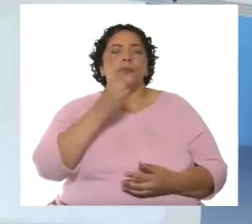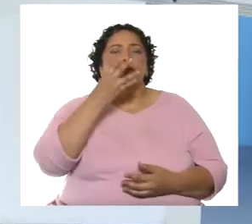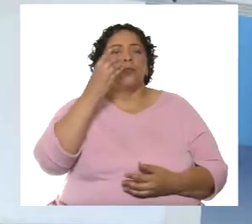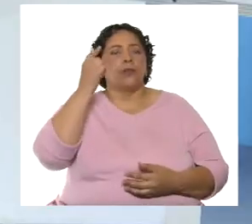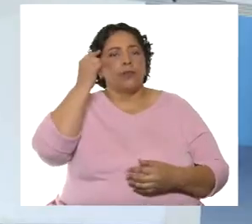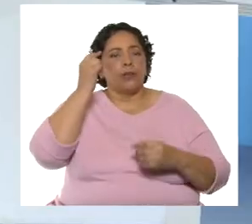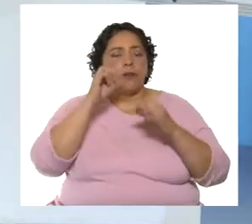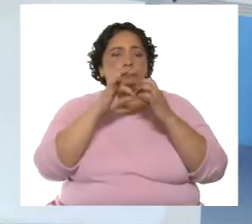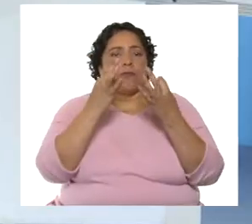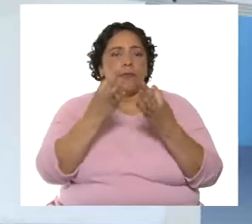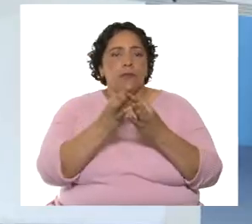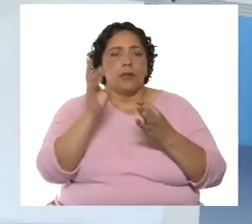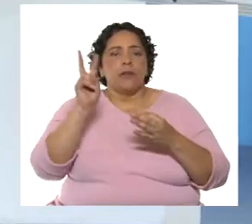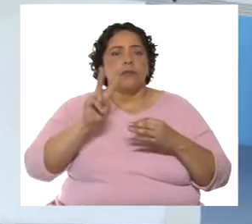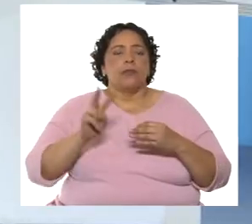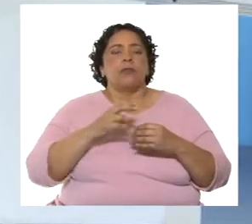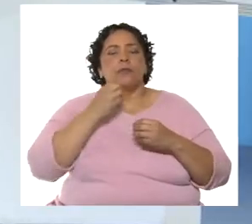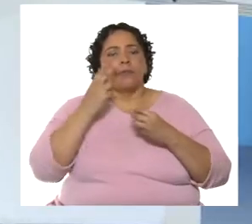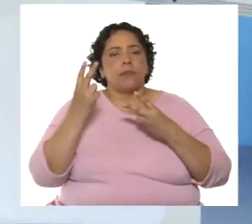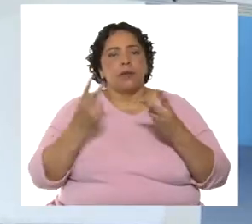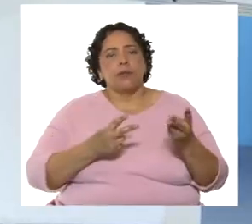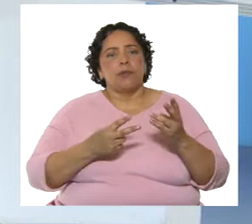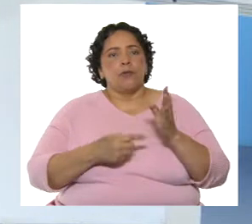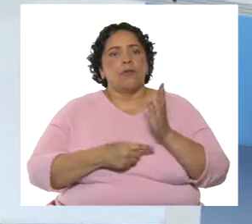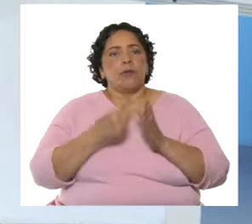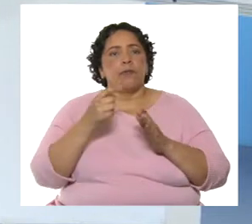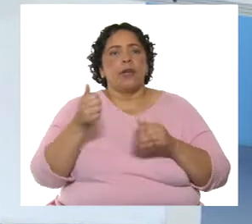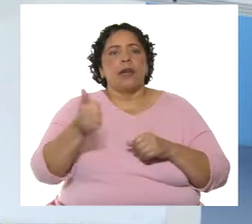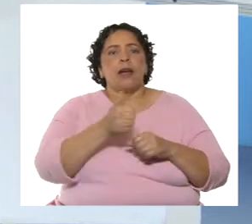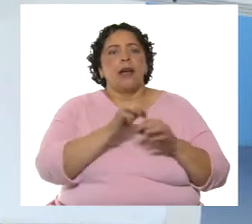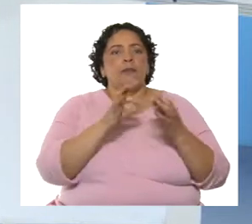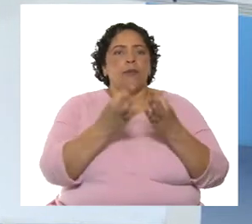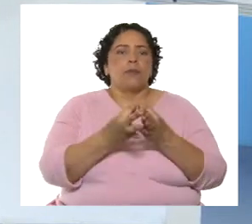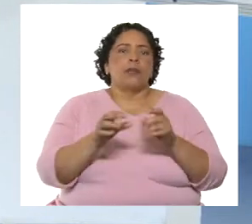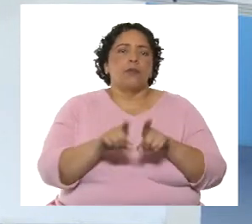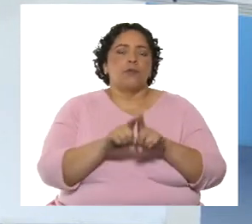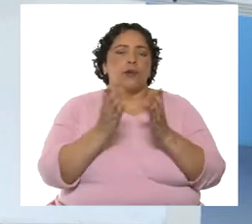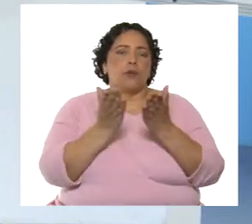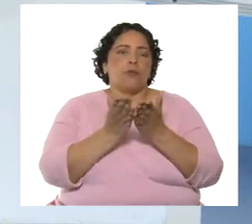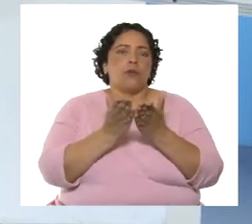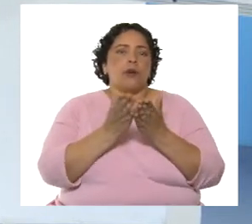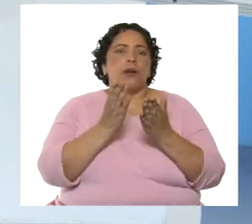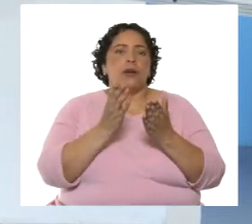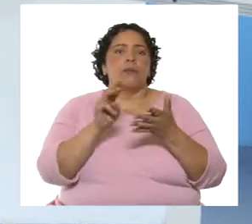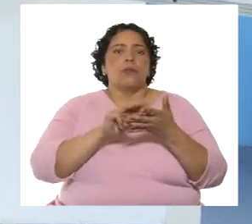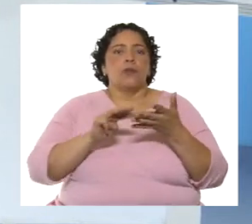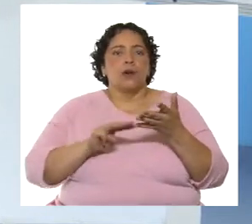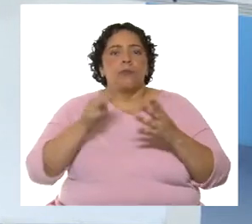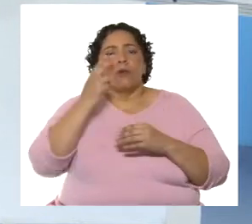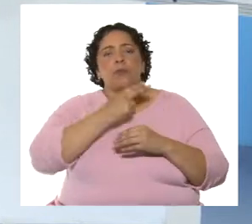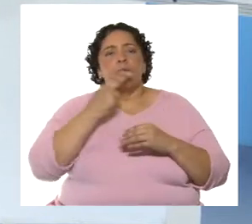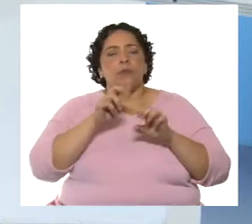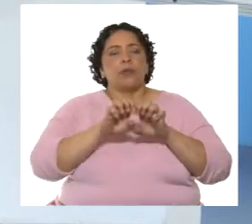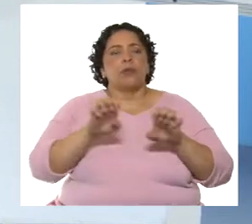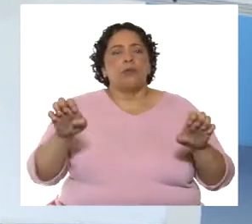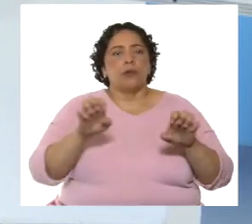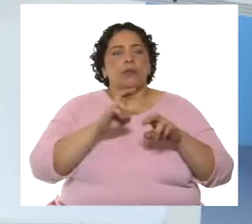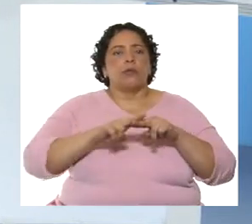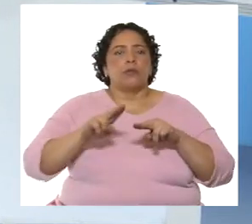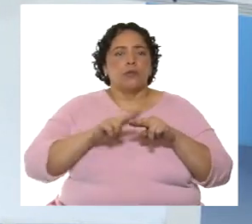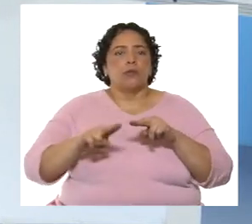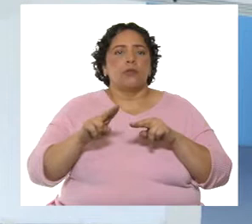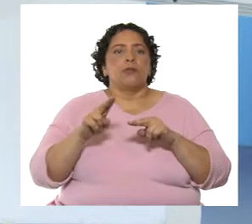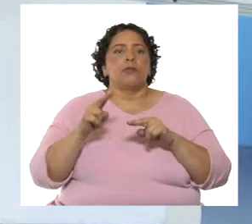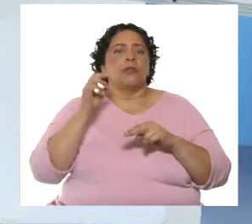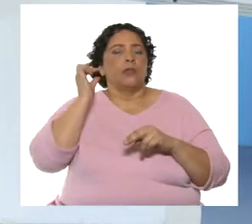Buenos días, familia de Venezuela. Bienvenidos una vez más a este su programa Cada Familia Una Escuela, el programa comprometido con la educación de nuestros niños y niñas allá